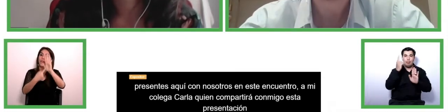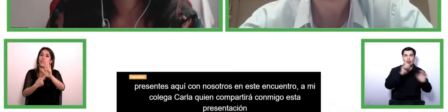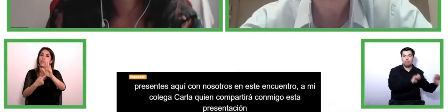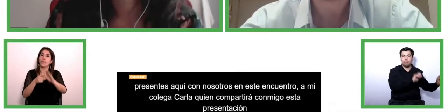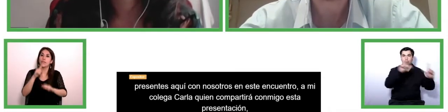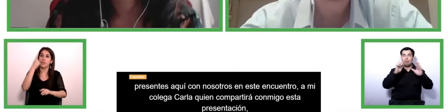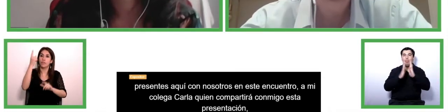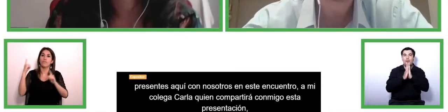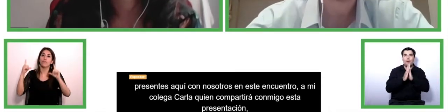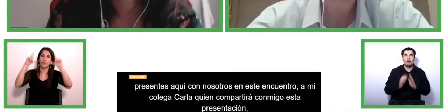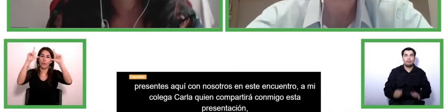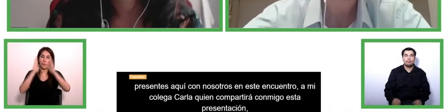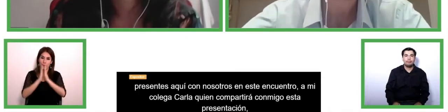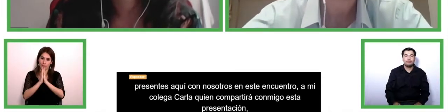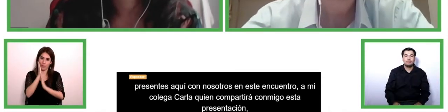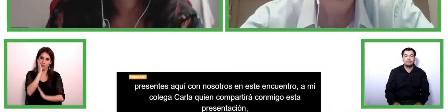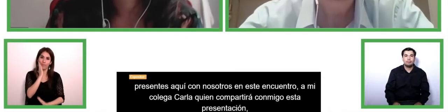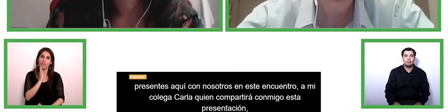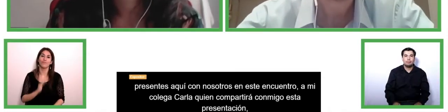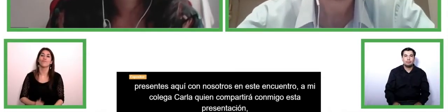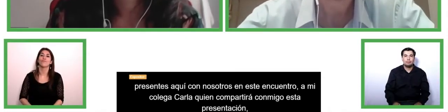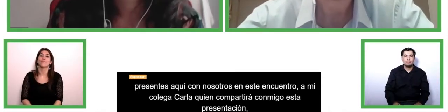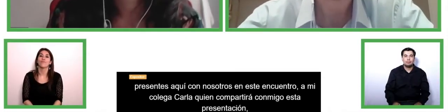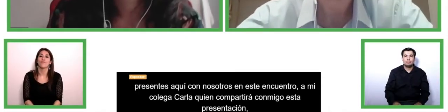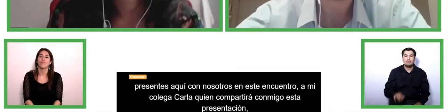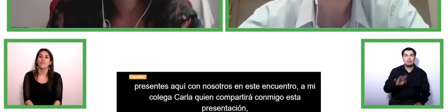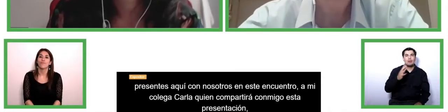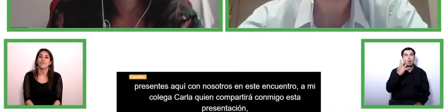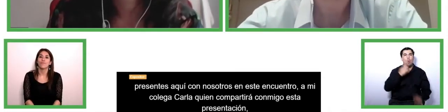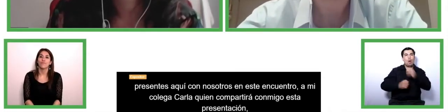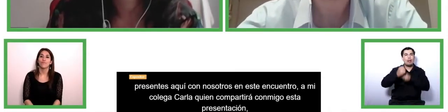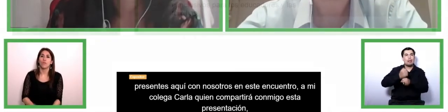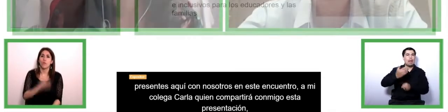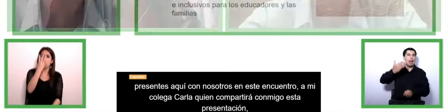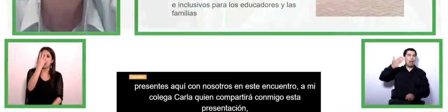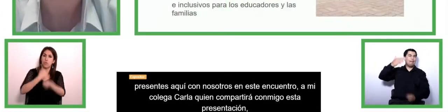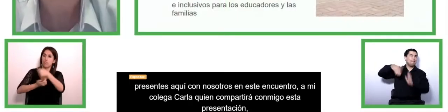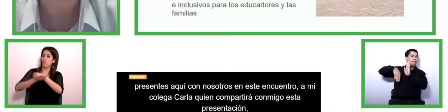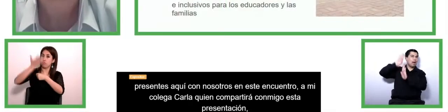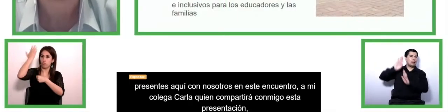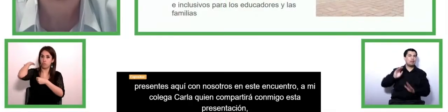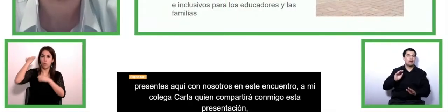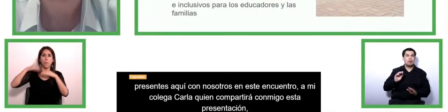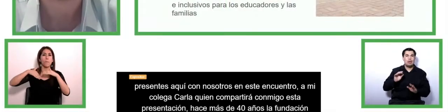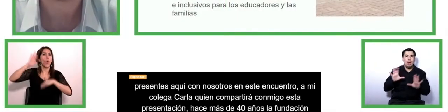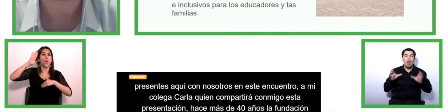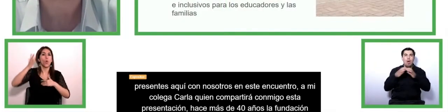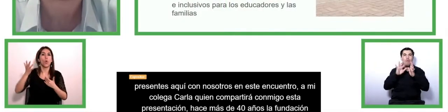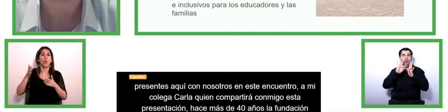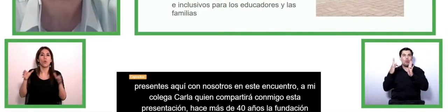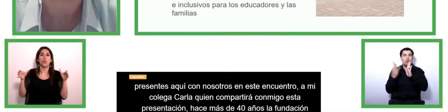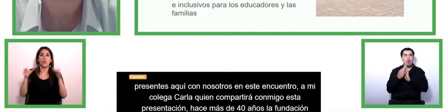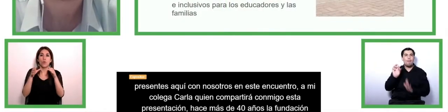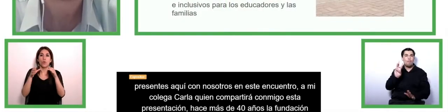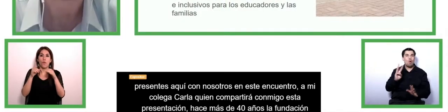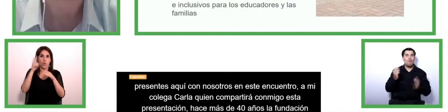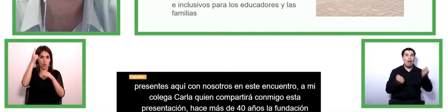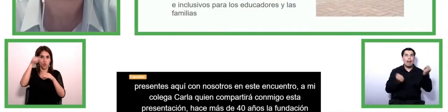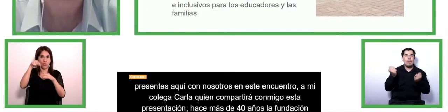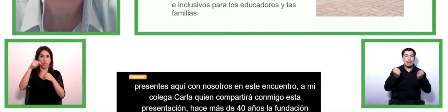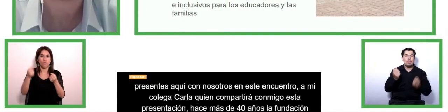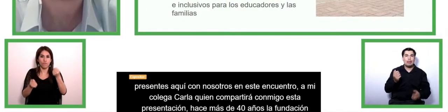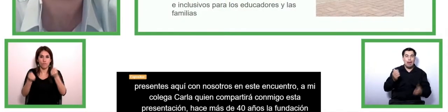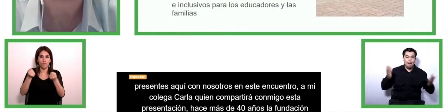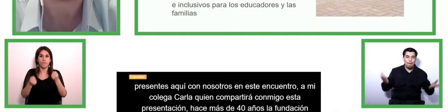El primer slide, por favor. Bueno, hace más de 40 años, la Fundación Grupo Volkswagen se ha dedicado